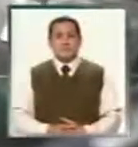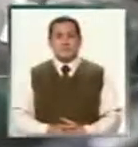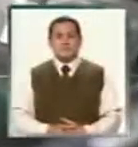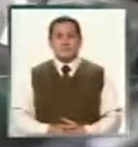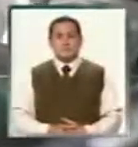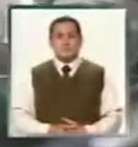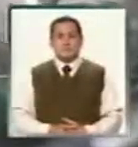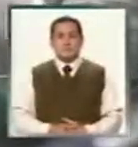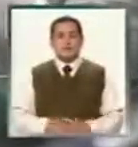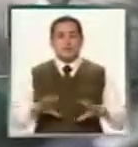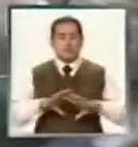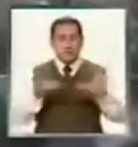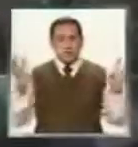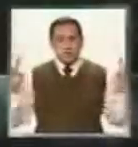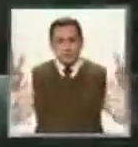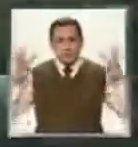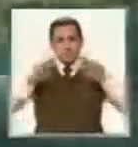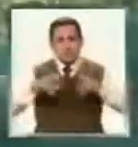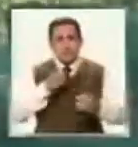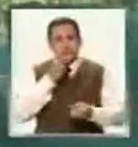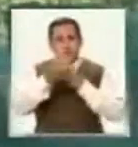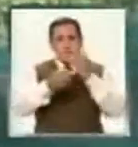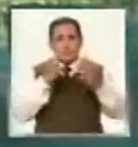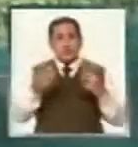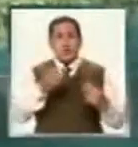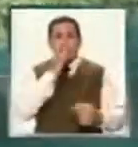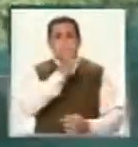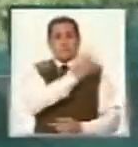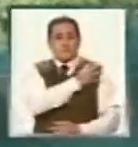¡Ángel Roberto! En la ceremonia fúnebre se comunicó el ascenso